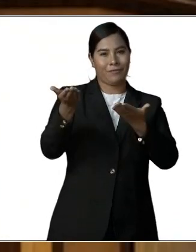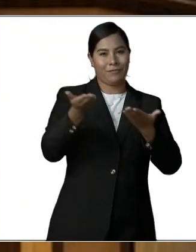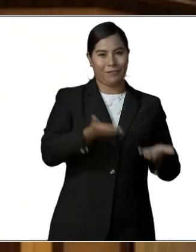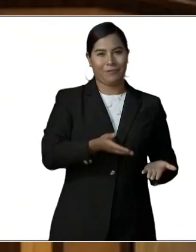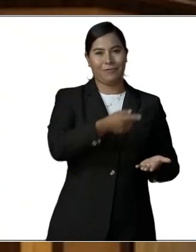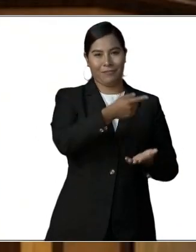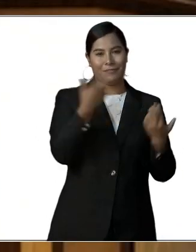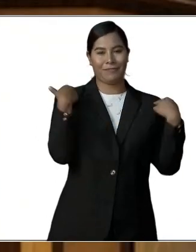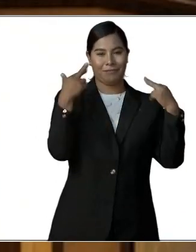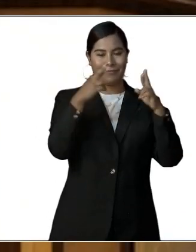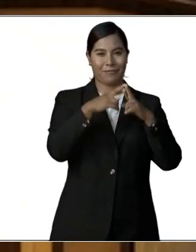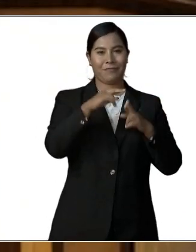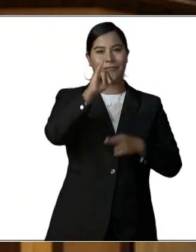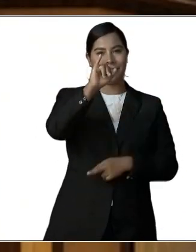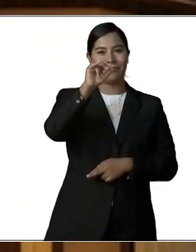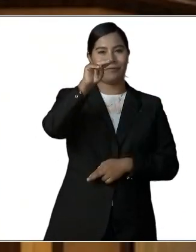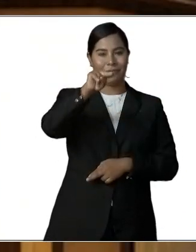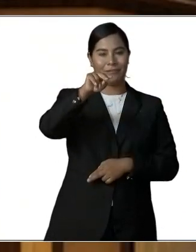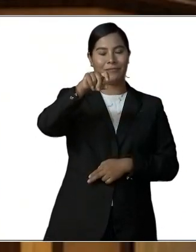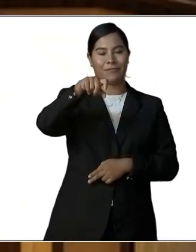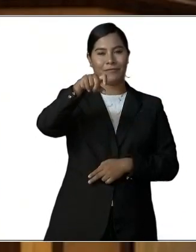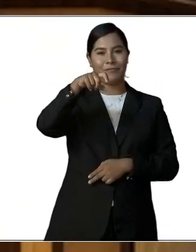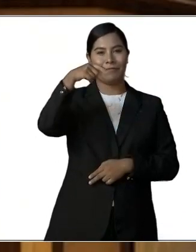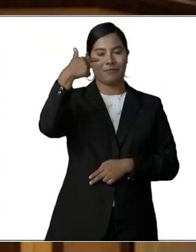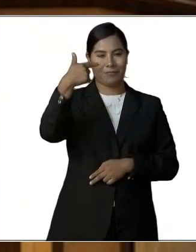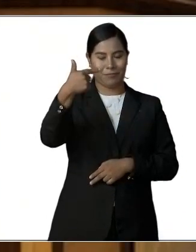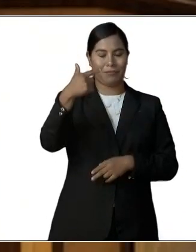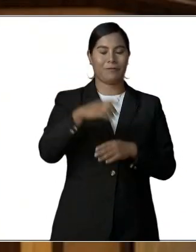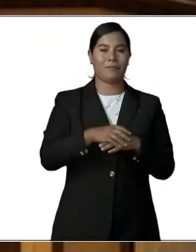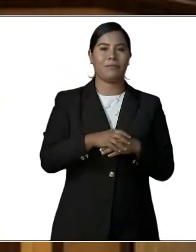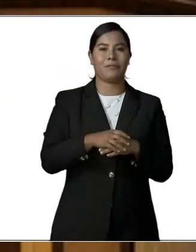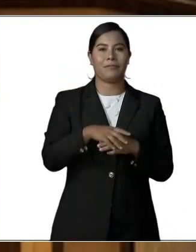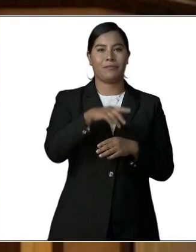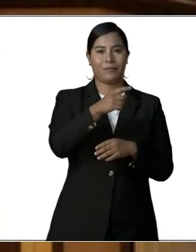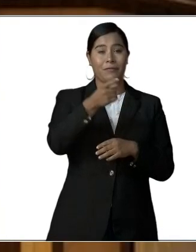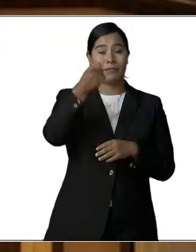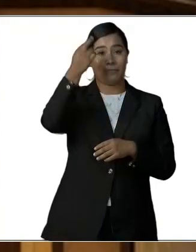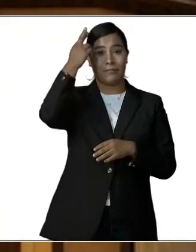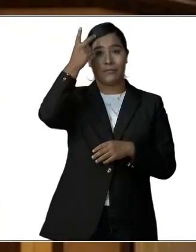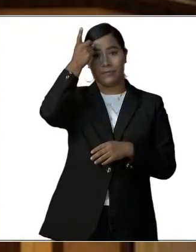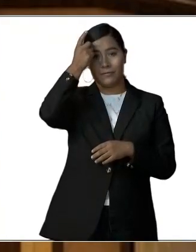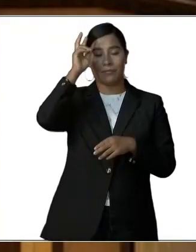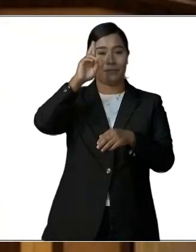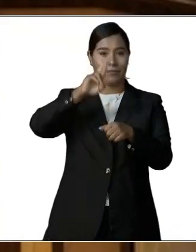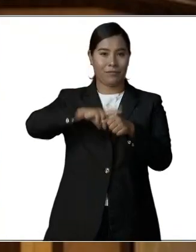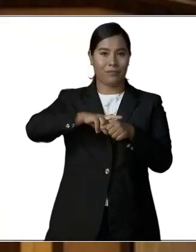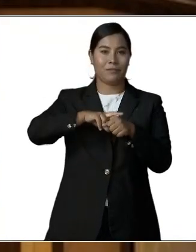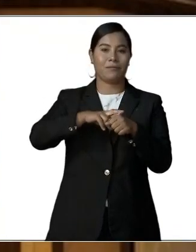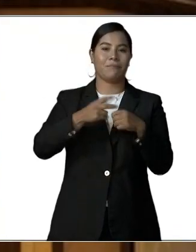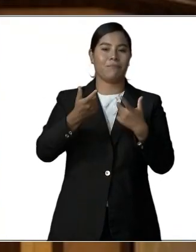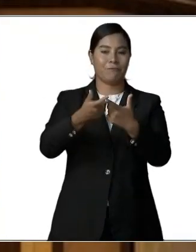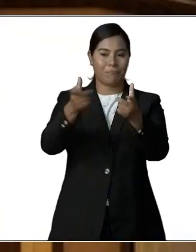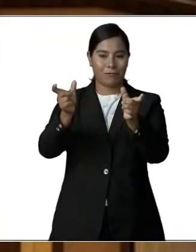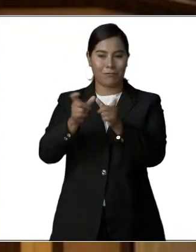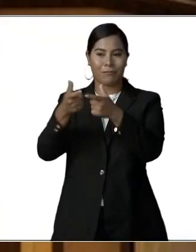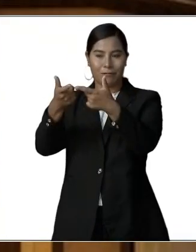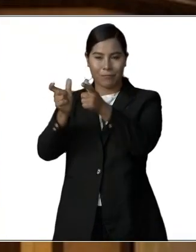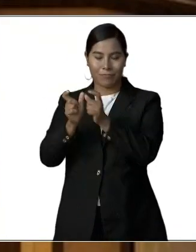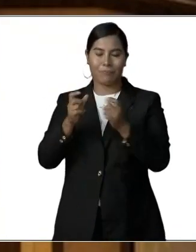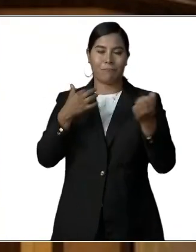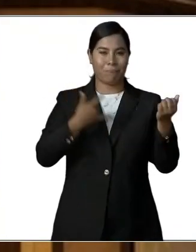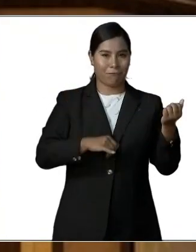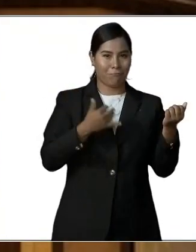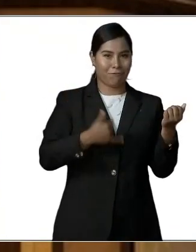ingeniero Armando Quesada López, decíamos director de nuestras rondallas varonil y femenil universitarias y